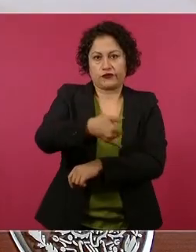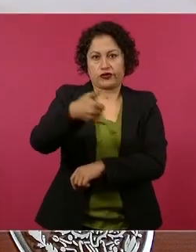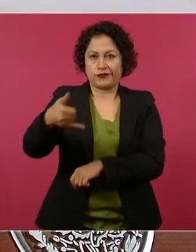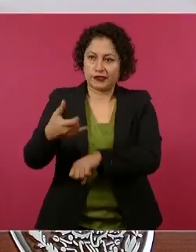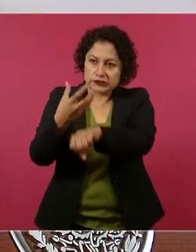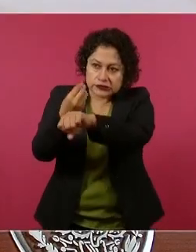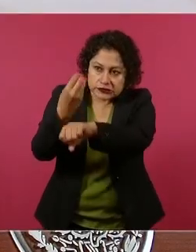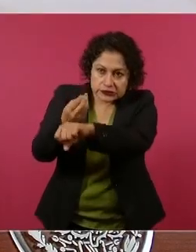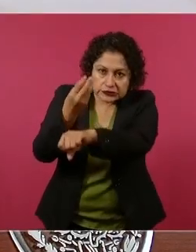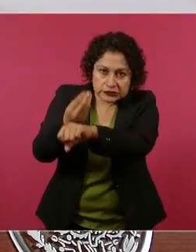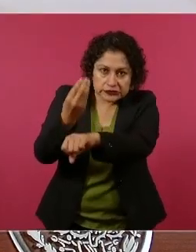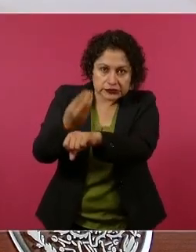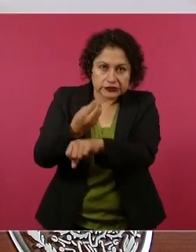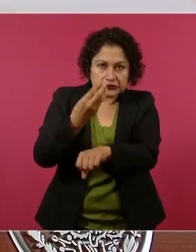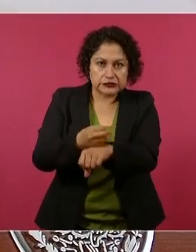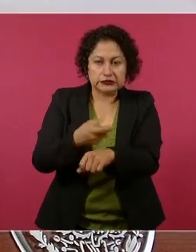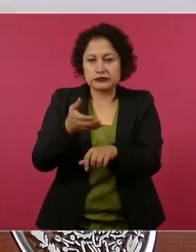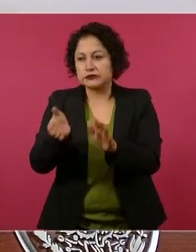de modelos